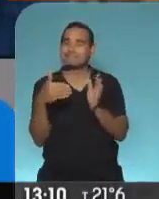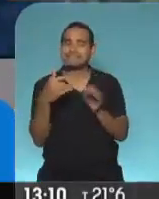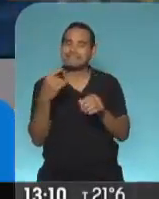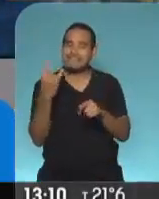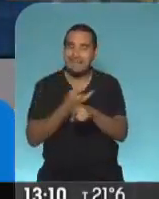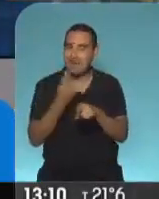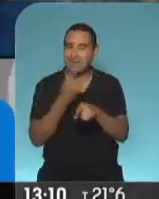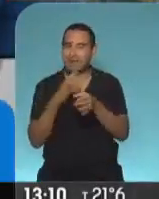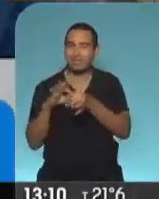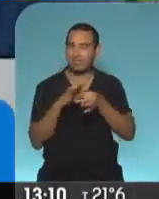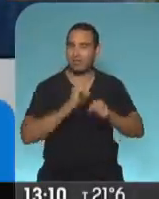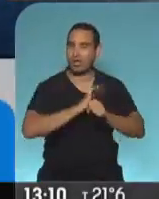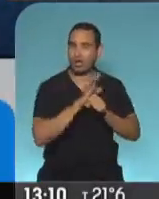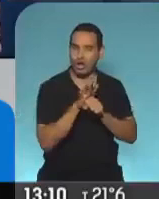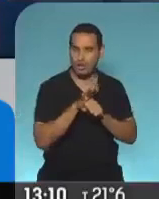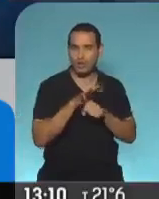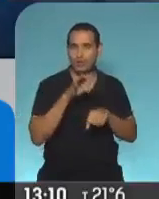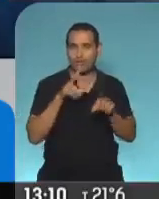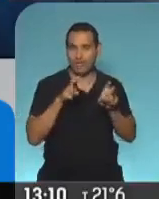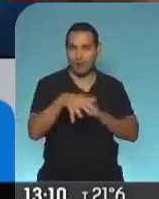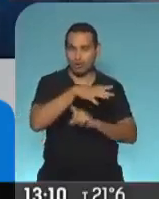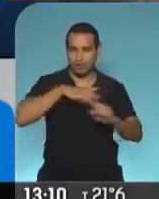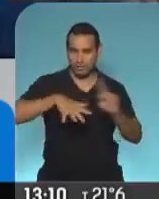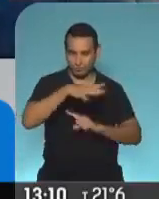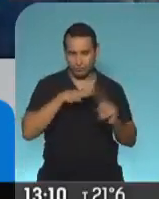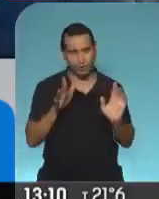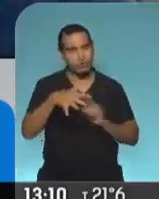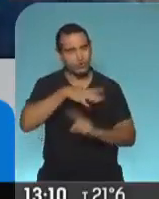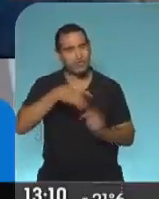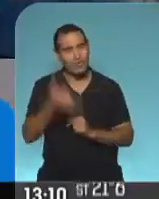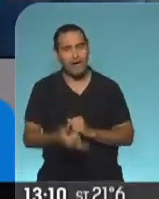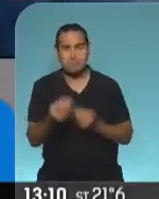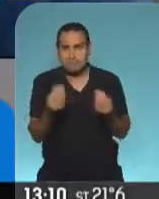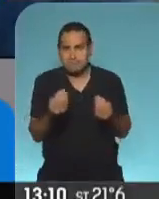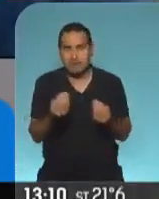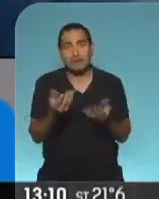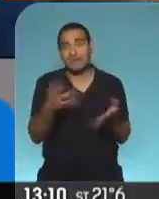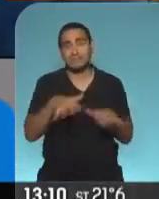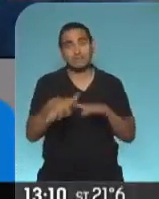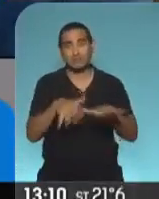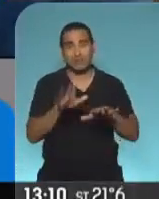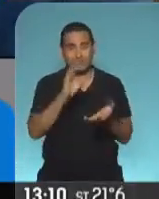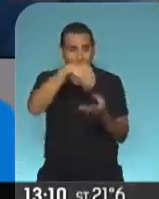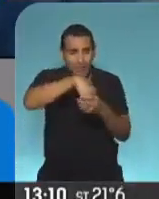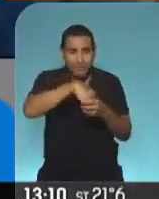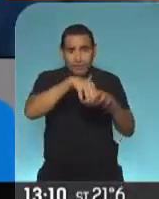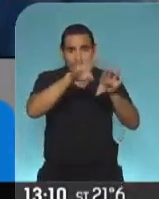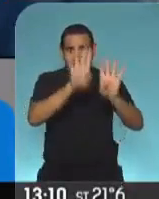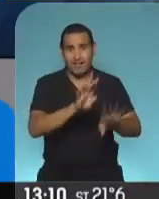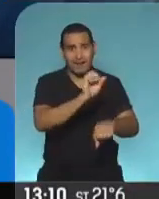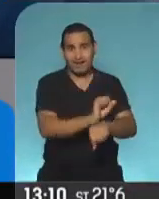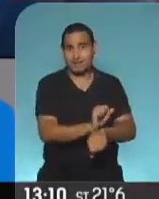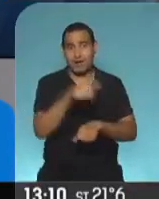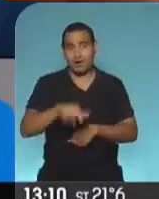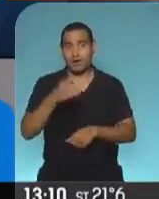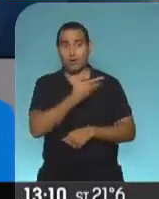siempre sino en el marco de la mundo. pandemia. Ahora, esto hay que explicarlo dentro de un contexto, y este contexto es la situación carcelaria que ha heredado el gobierno de la